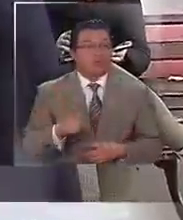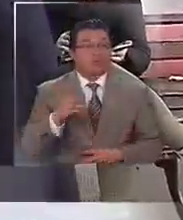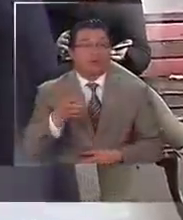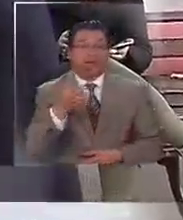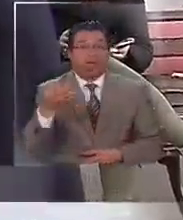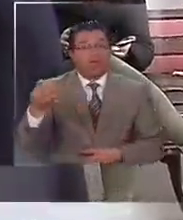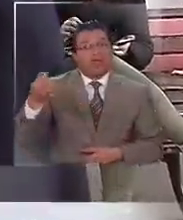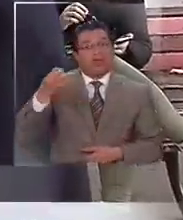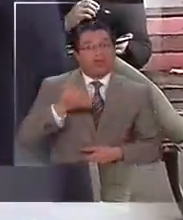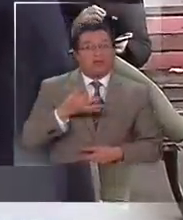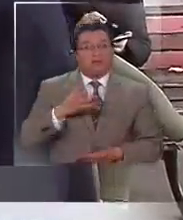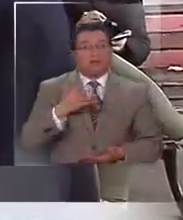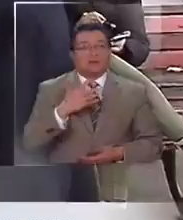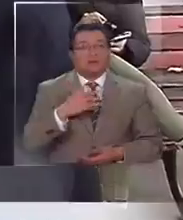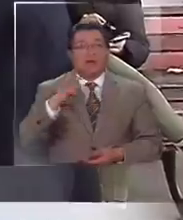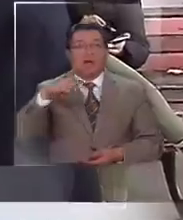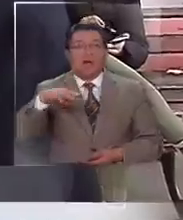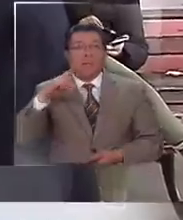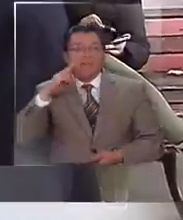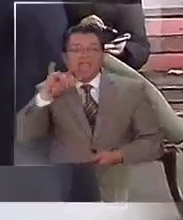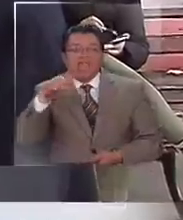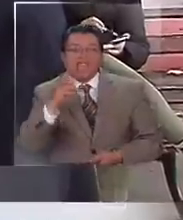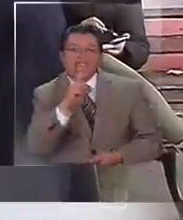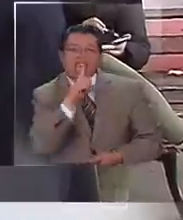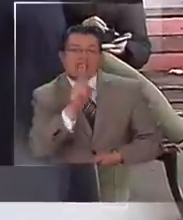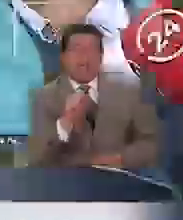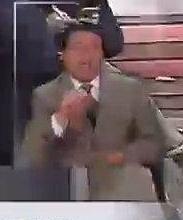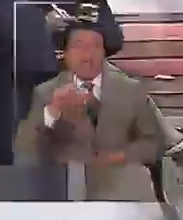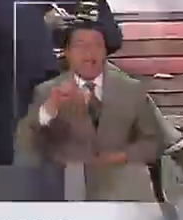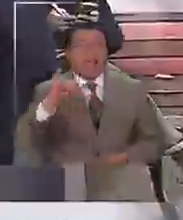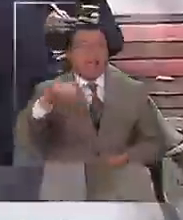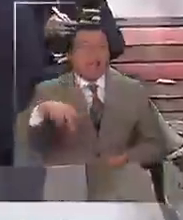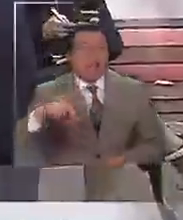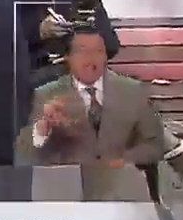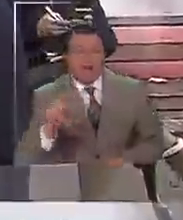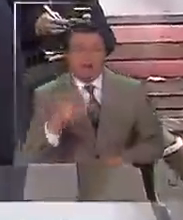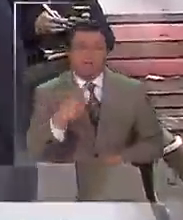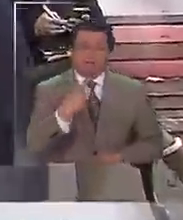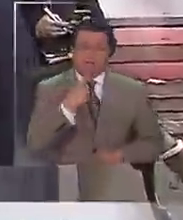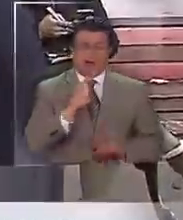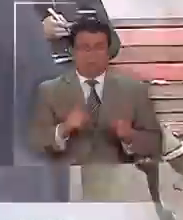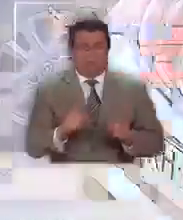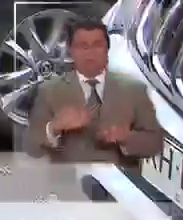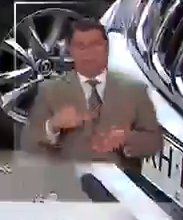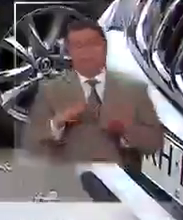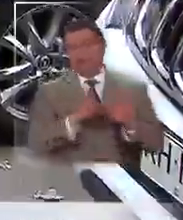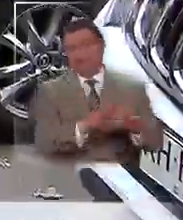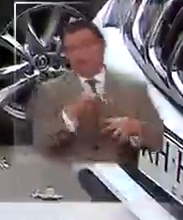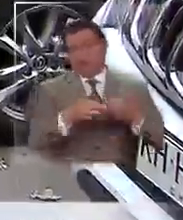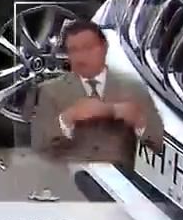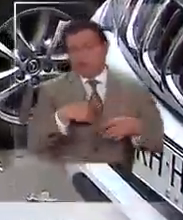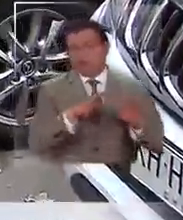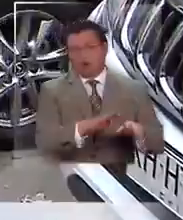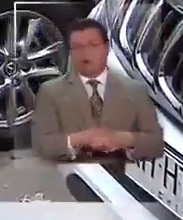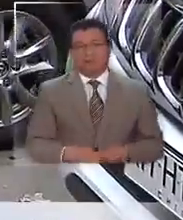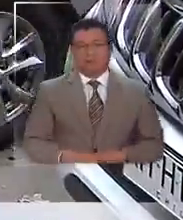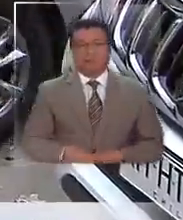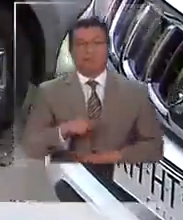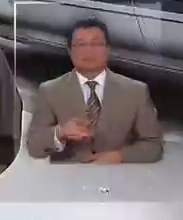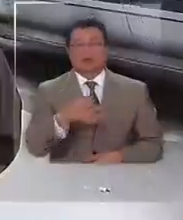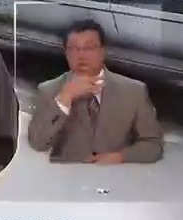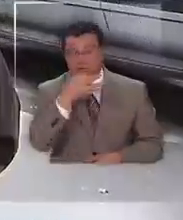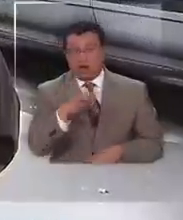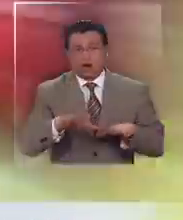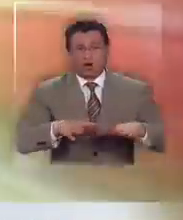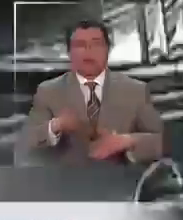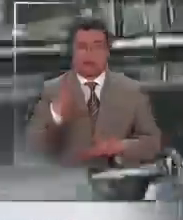algo, sé, viejita linda, no creo que sea tan grave eso. Ahí estás con el juez. Sí, estoy con el juez. Él le gusta las cosas bien